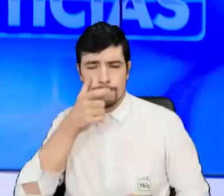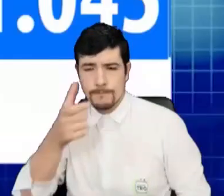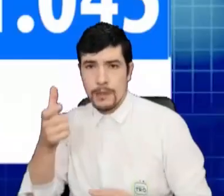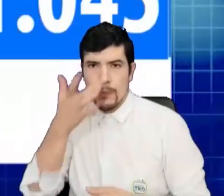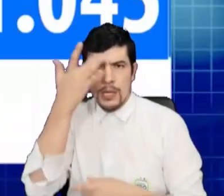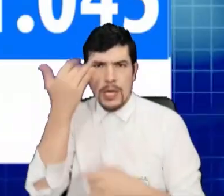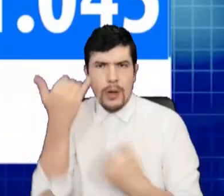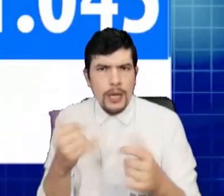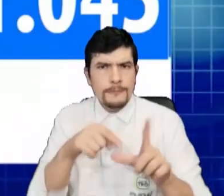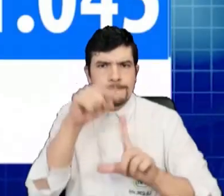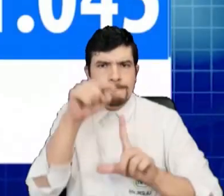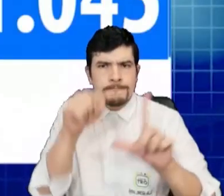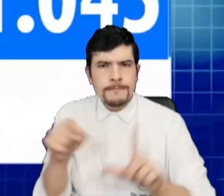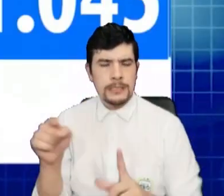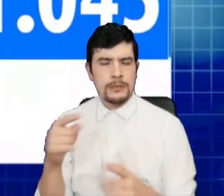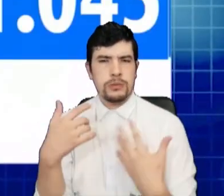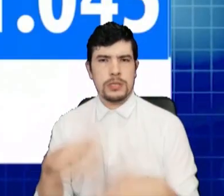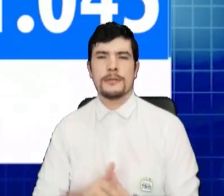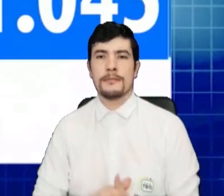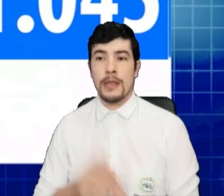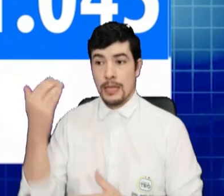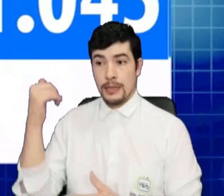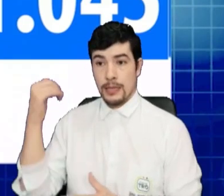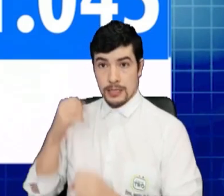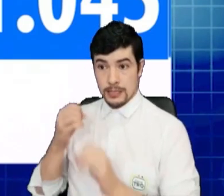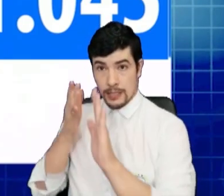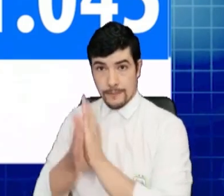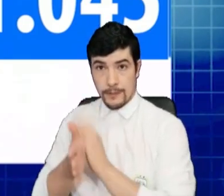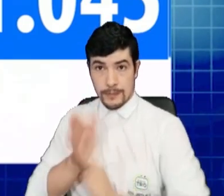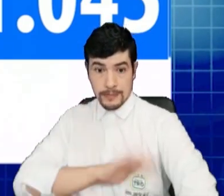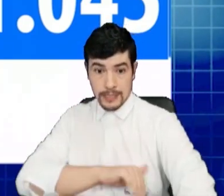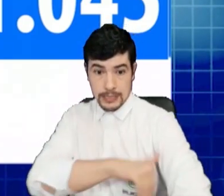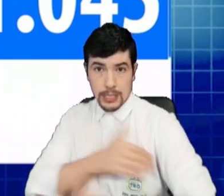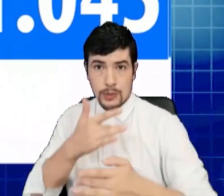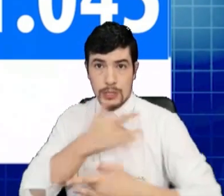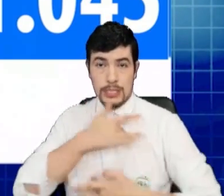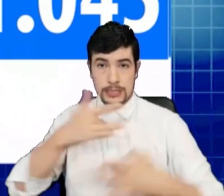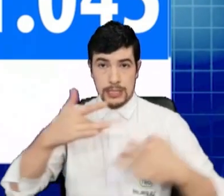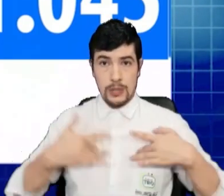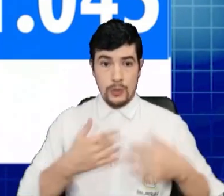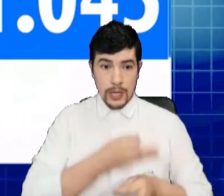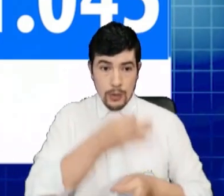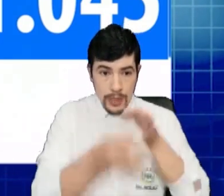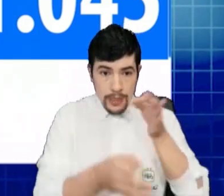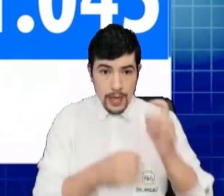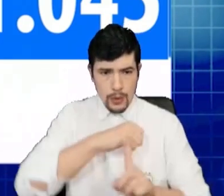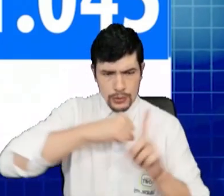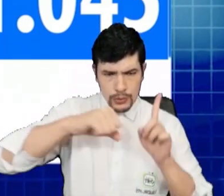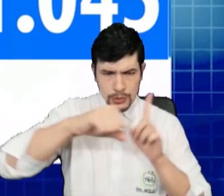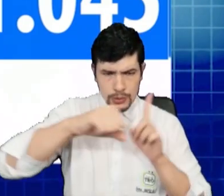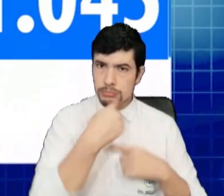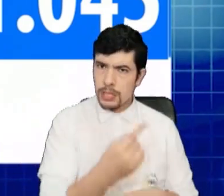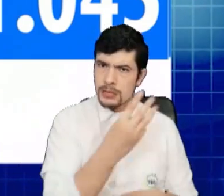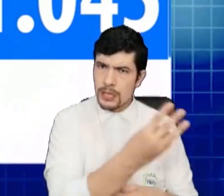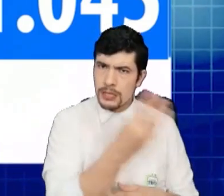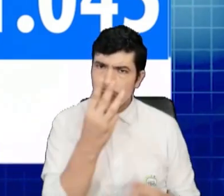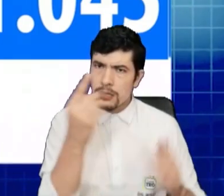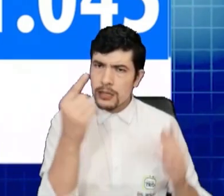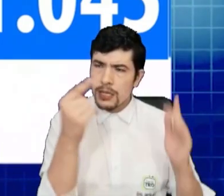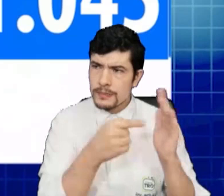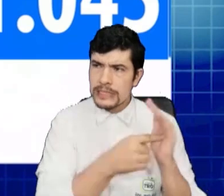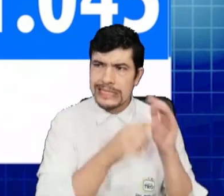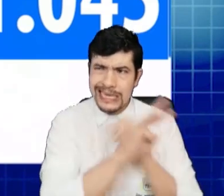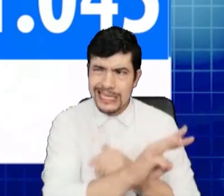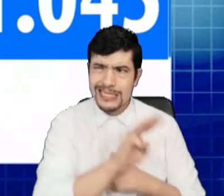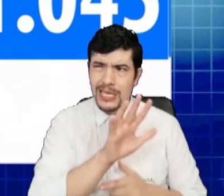en el último informe el ministerio de salud y protección social confirmó 33 mil 354 casos de